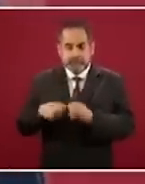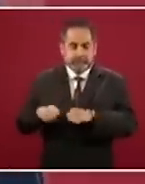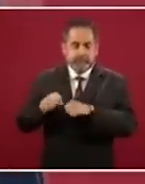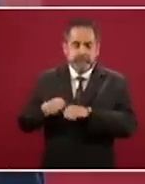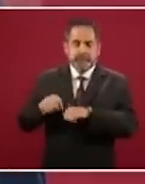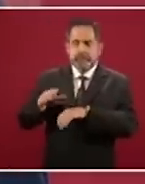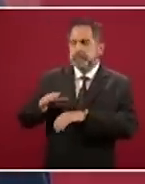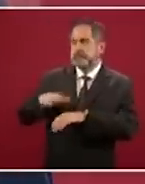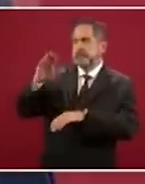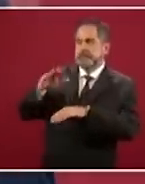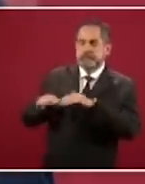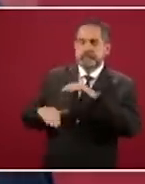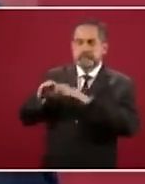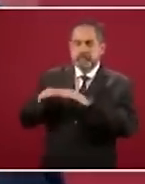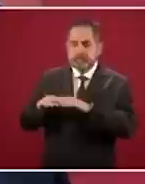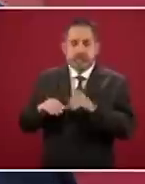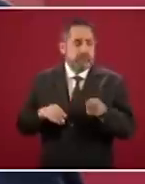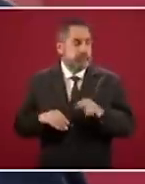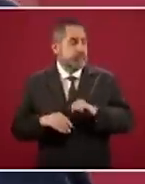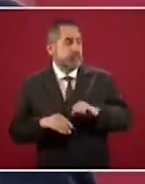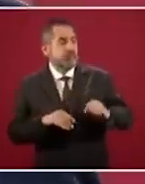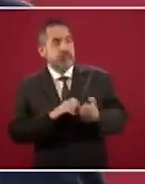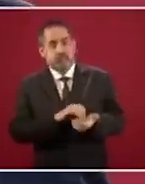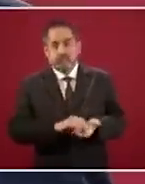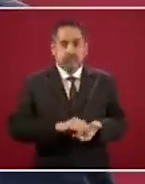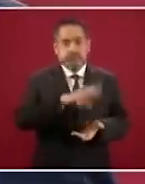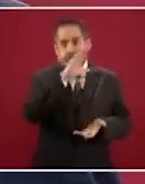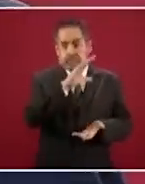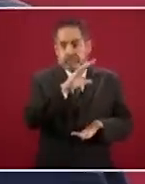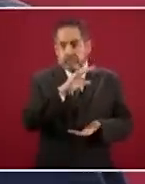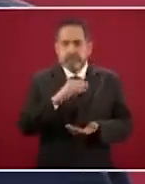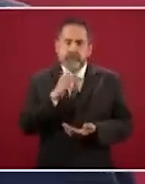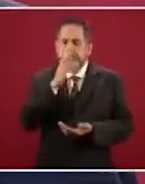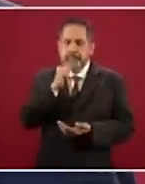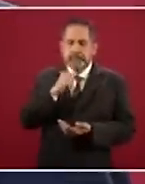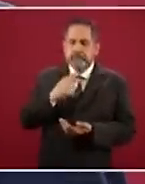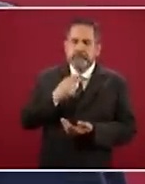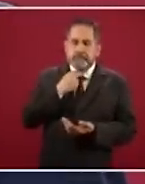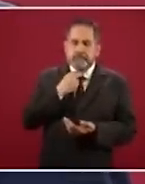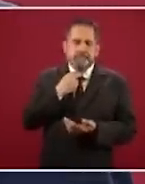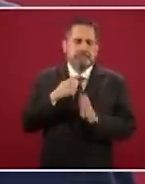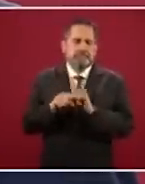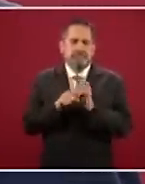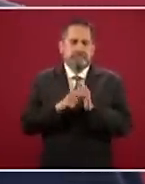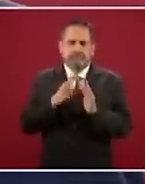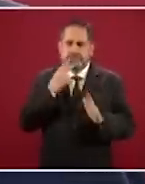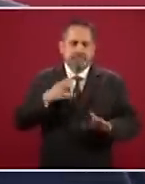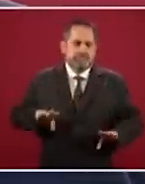alto, pero con inflación eso es relativo.